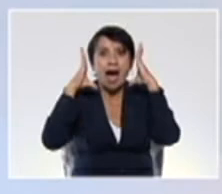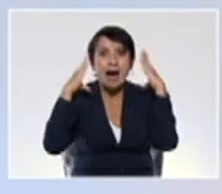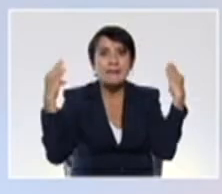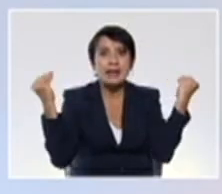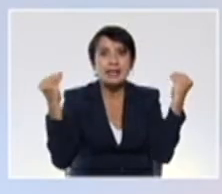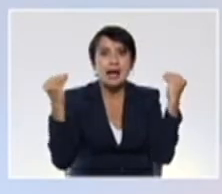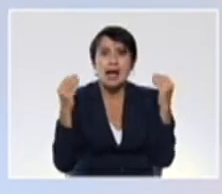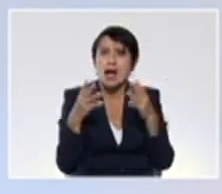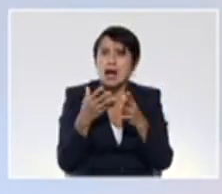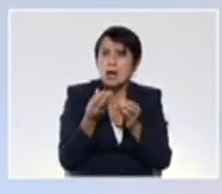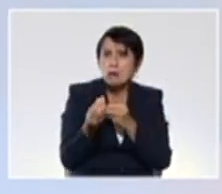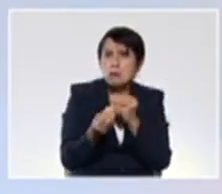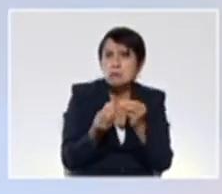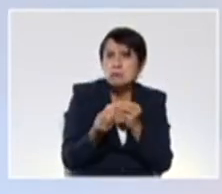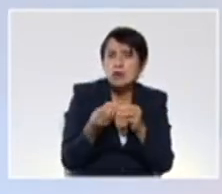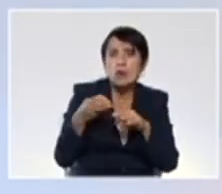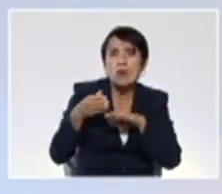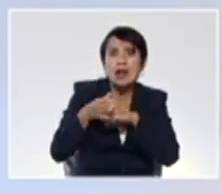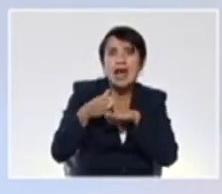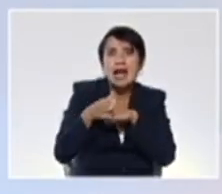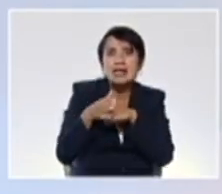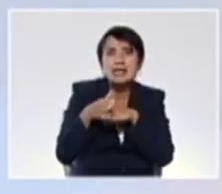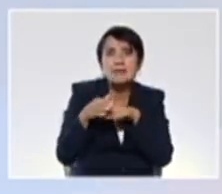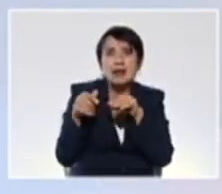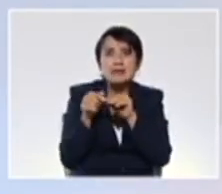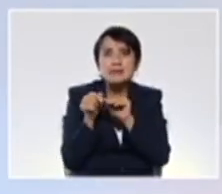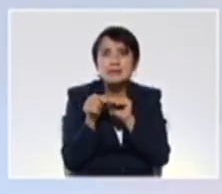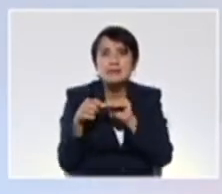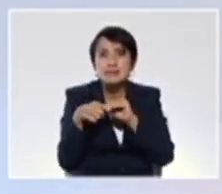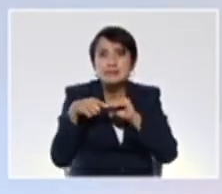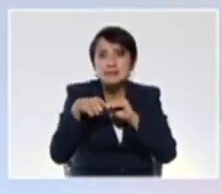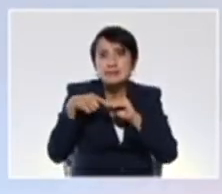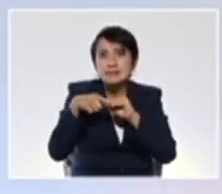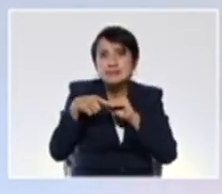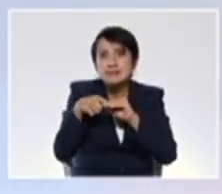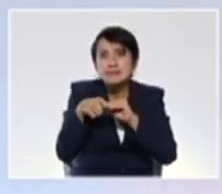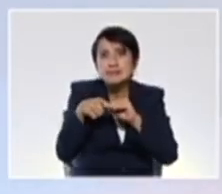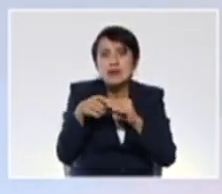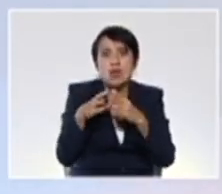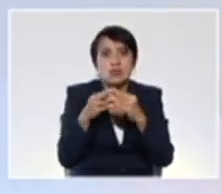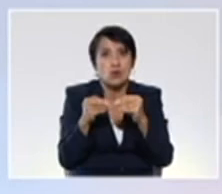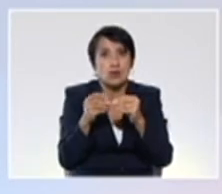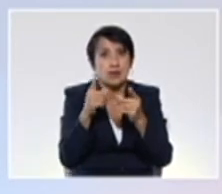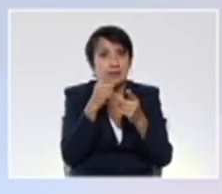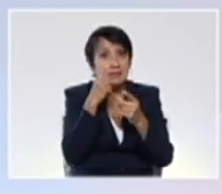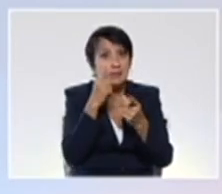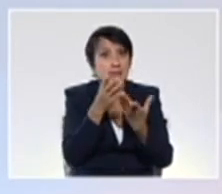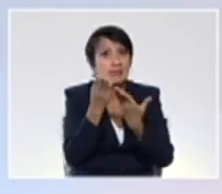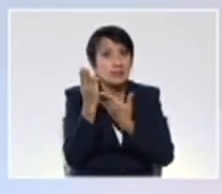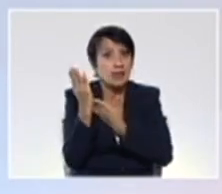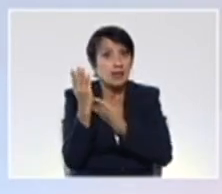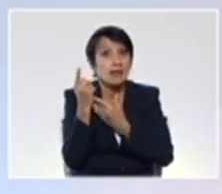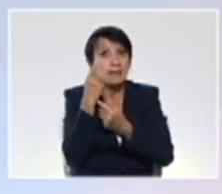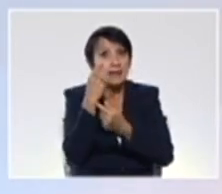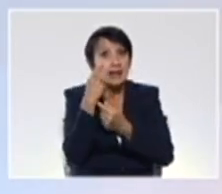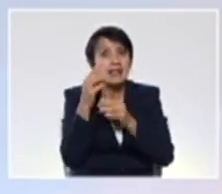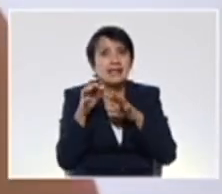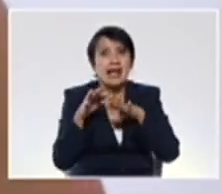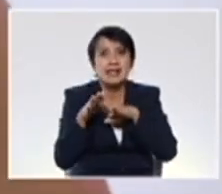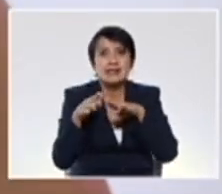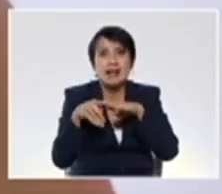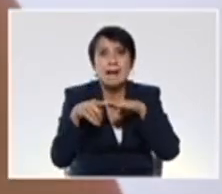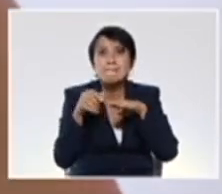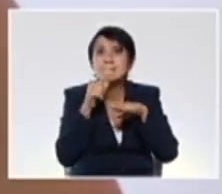puedo afilar así con una lima. No, muchachos, no lo pueden hacer con una lima porque lo quise mostrar allí en cámara. Van a ver que está rayada ya